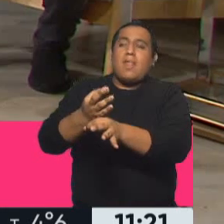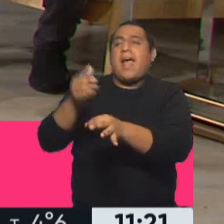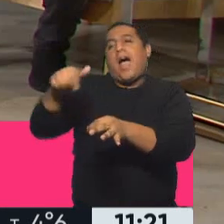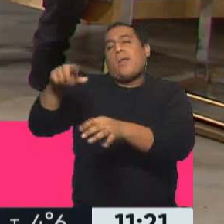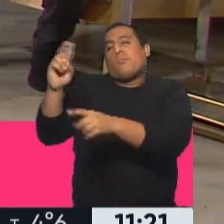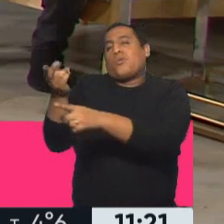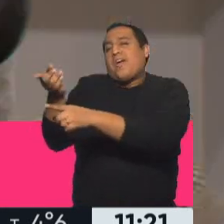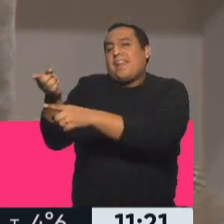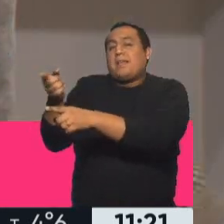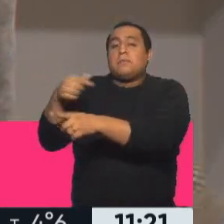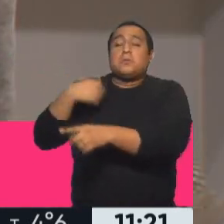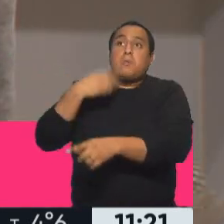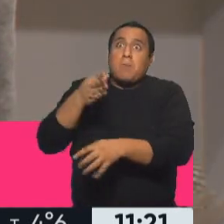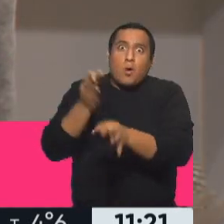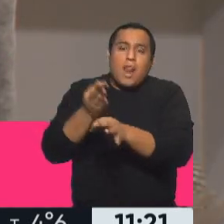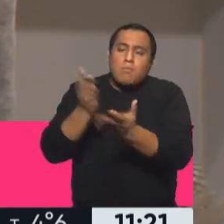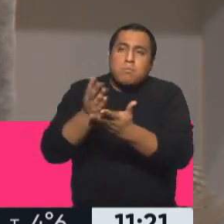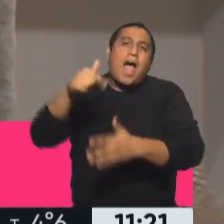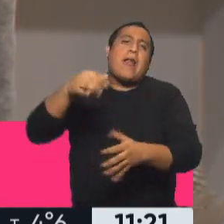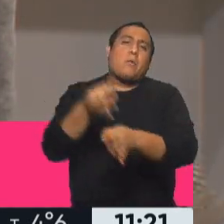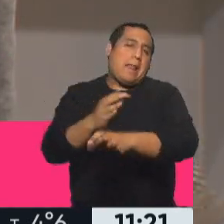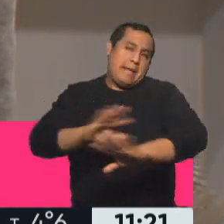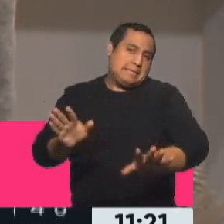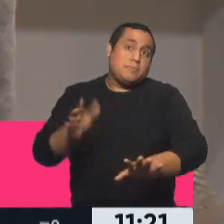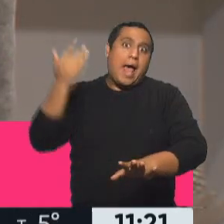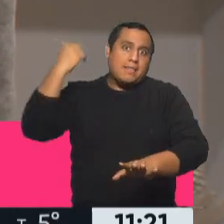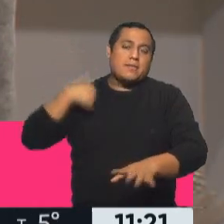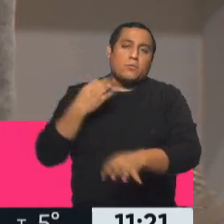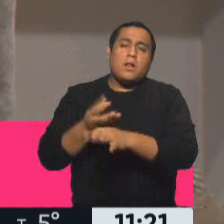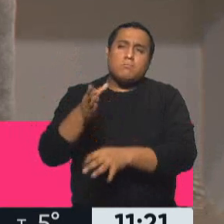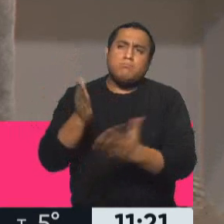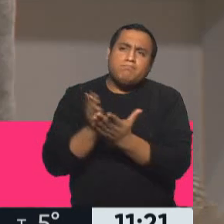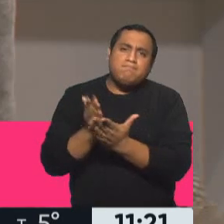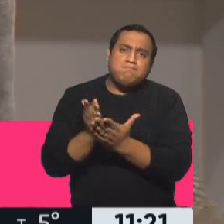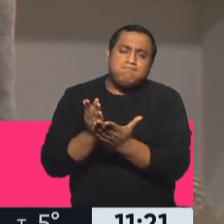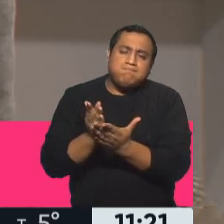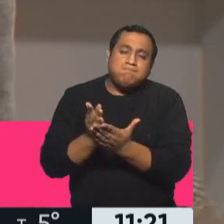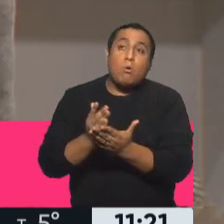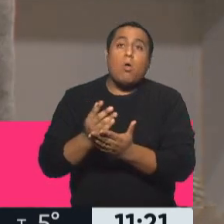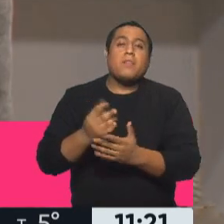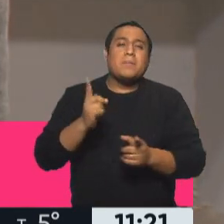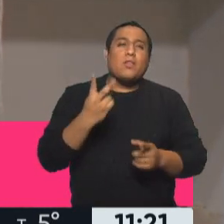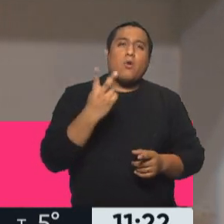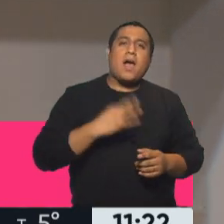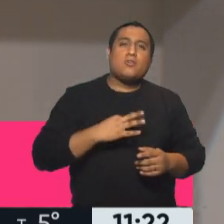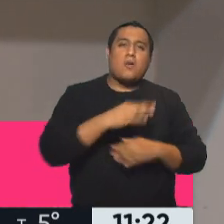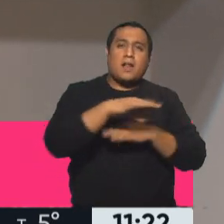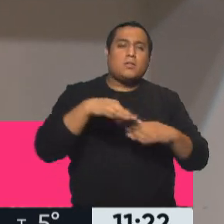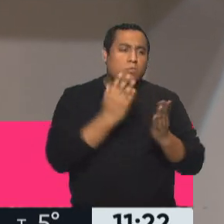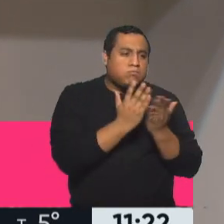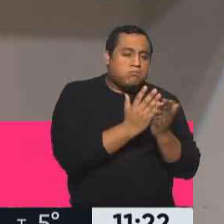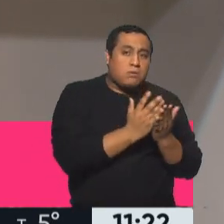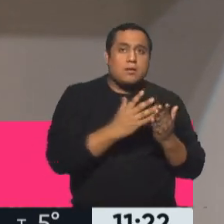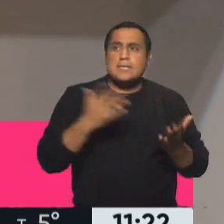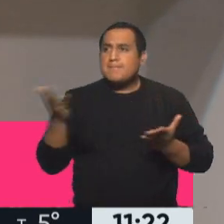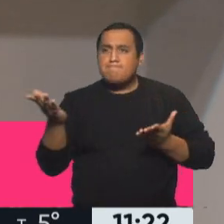existe más, pero me metí, empecé a estudiar. Y bueno, ahí empecé, estudié también 2 años de arquitectura, hasta que en un momento dije, bueno,